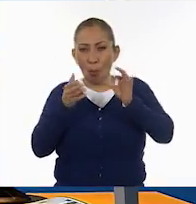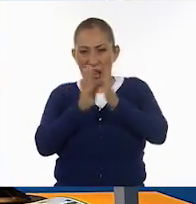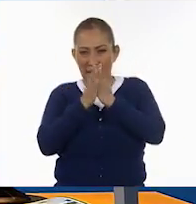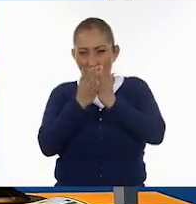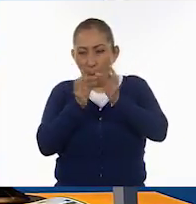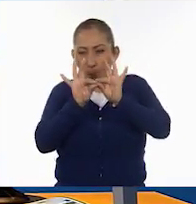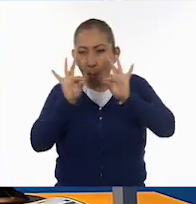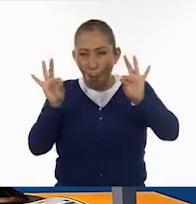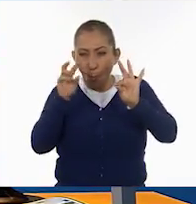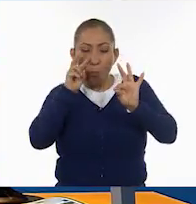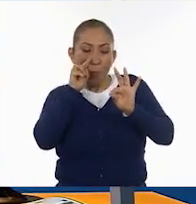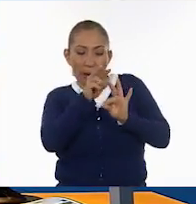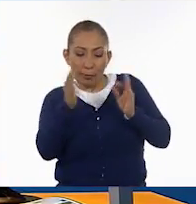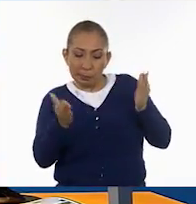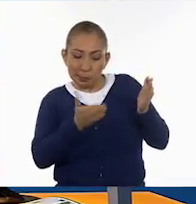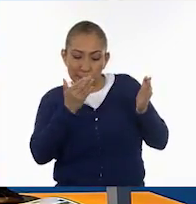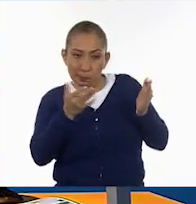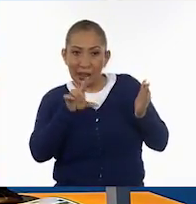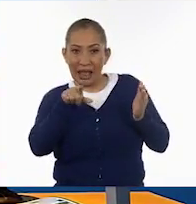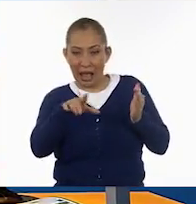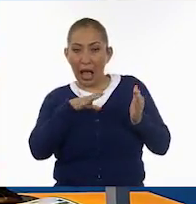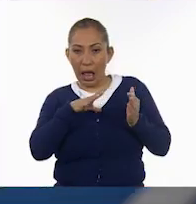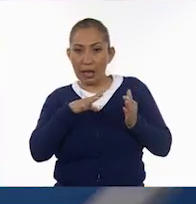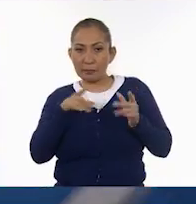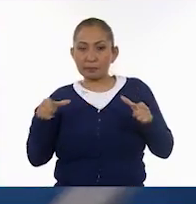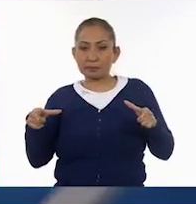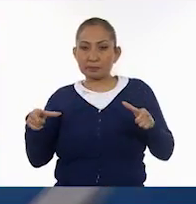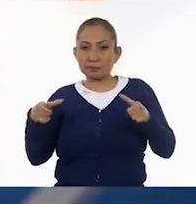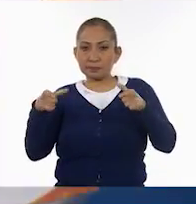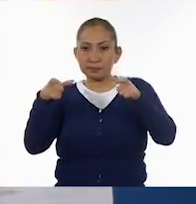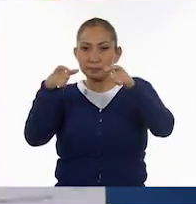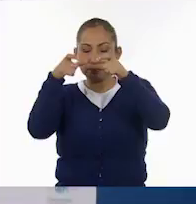tenemos precisamente nuestras